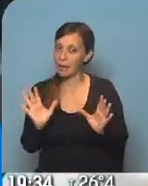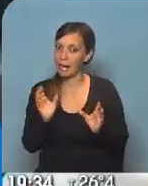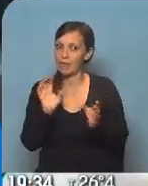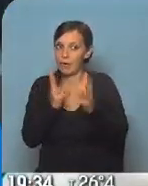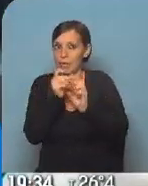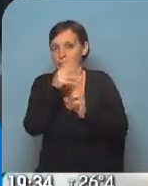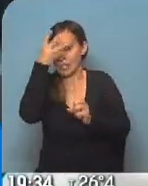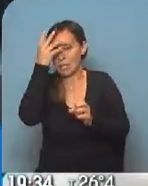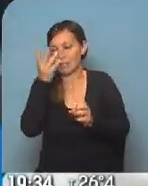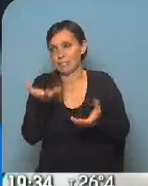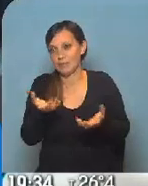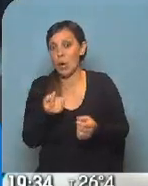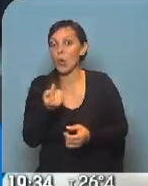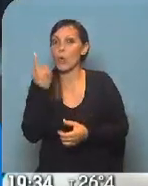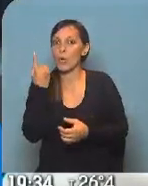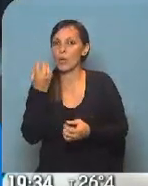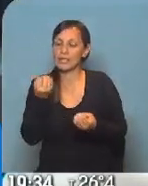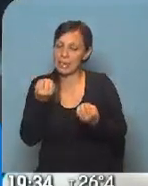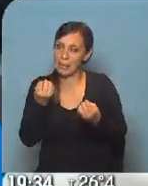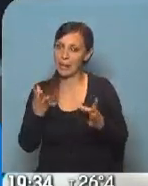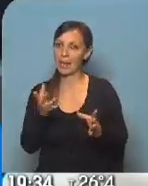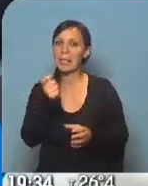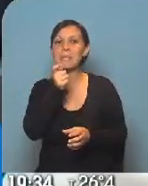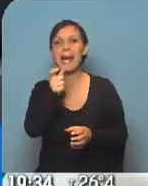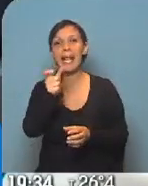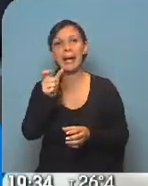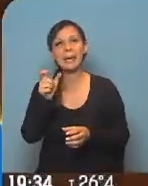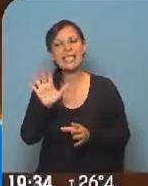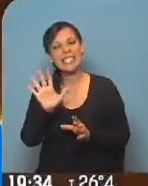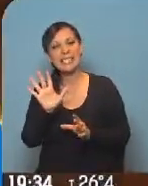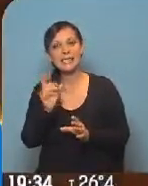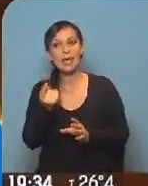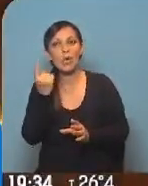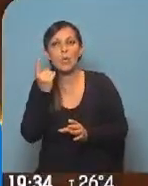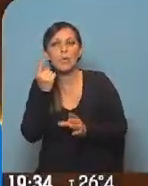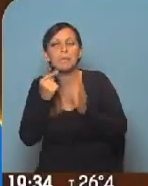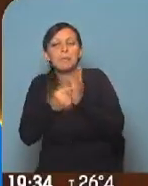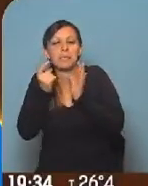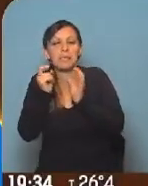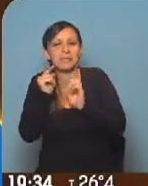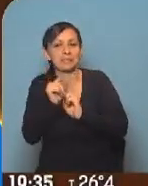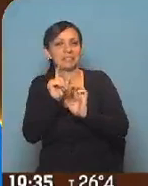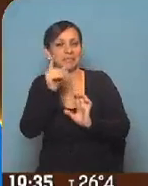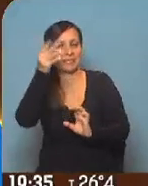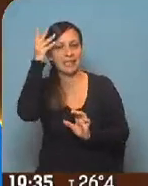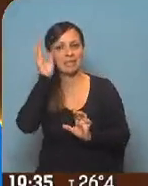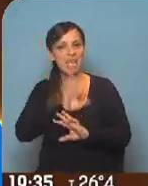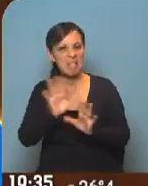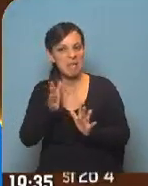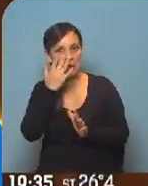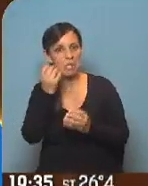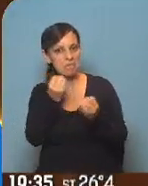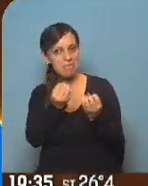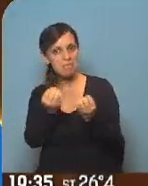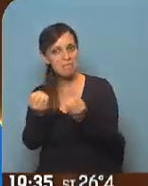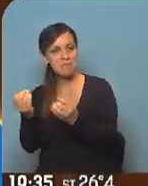buena noticia. Usó esa palabrita depredadora el primer día y después ya no. Digo, eso anticipaba algunas tempestades que finalmente y afortunadamente